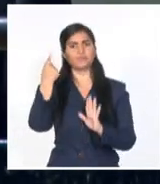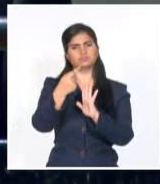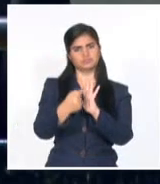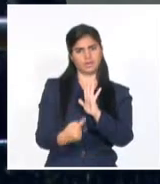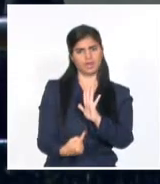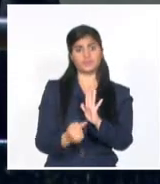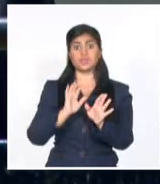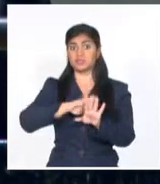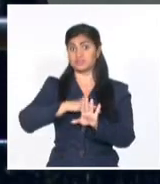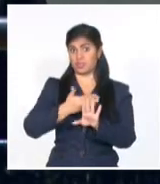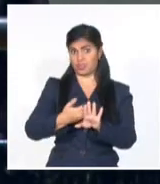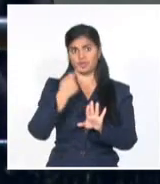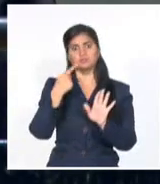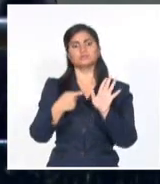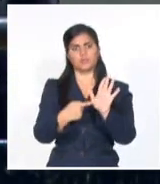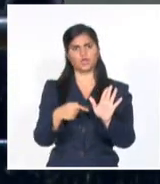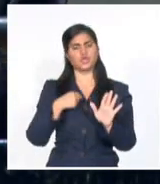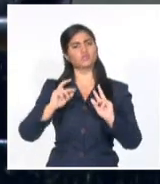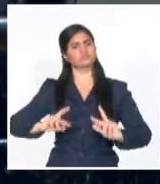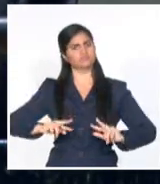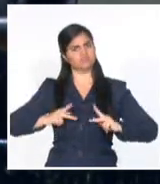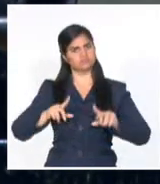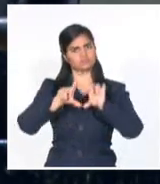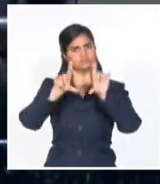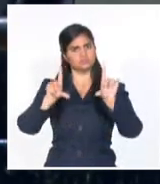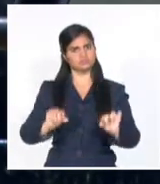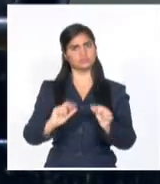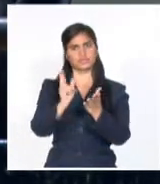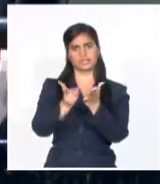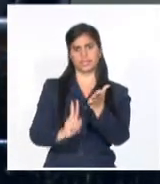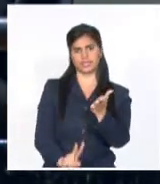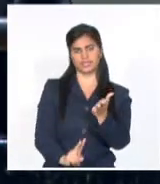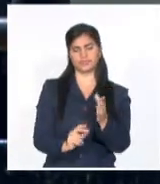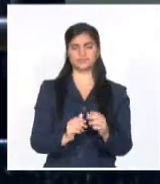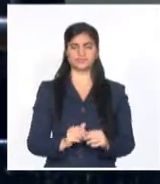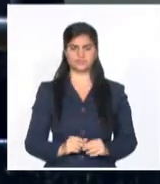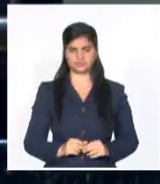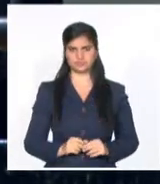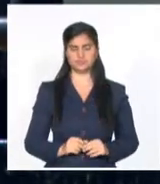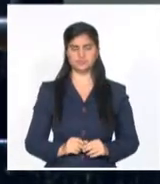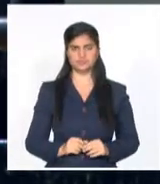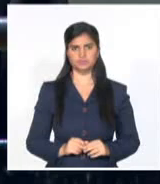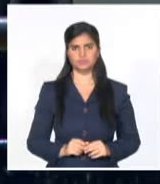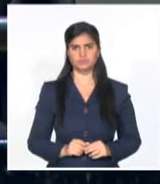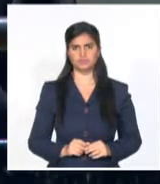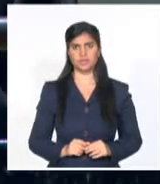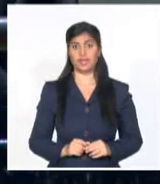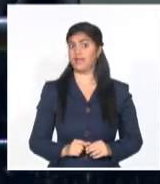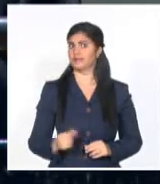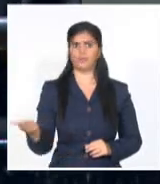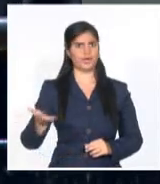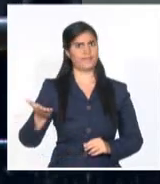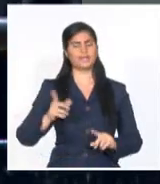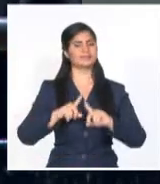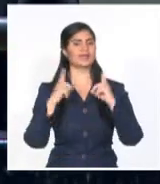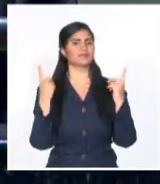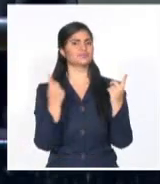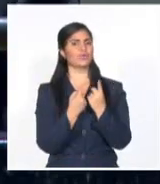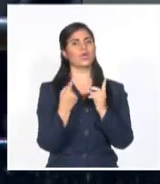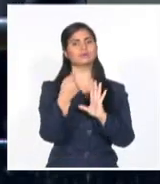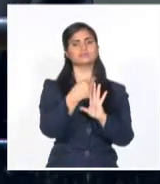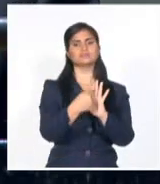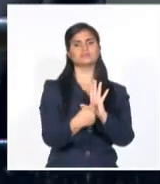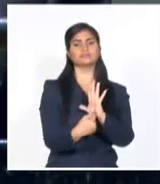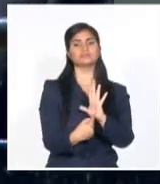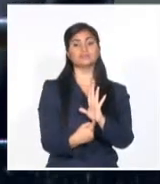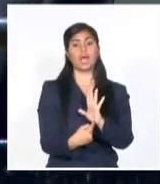después, que cito: hay que poner en práctica rápidamente todos los medios posibles